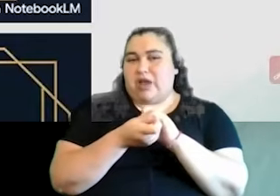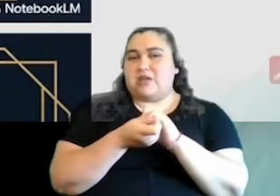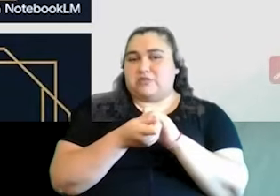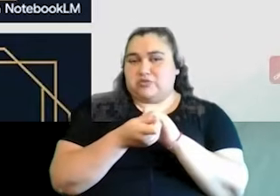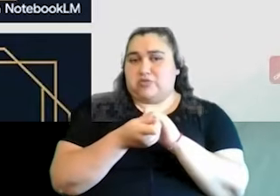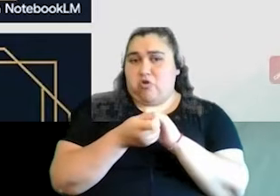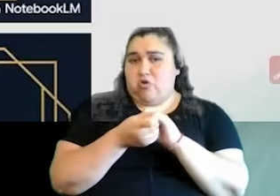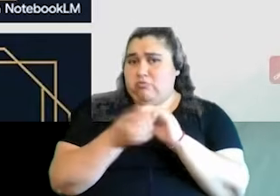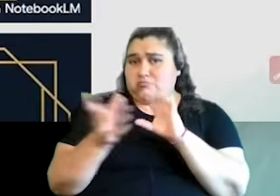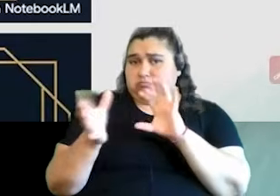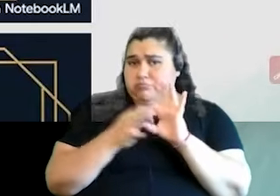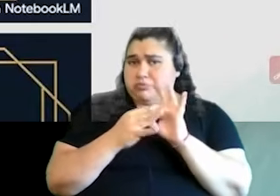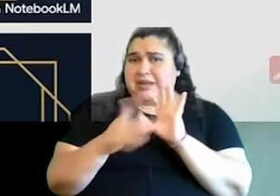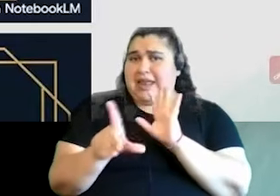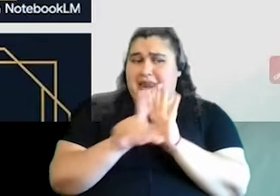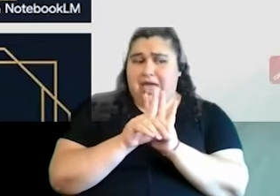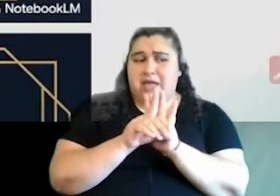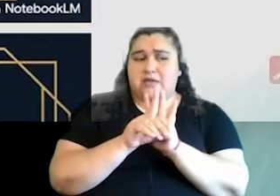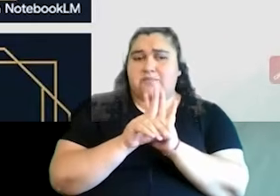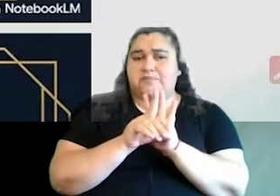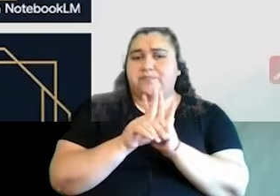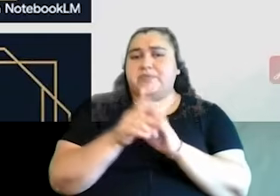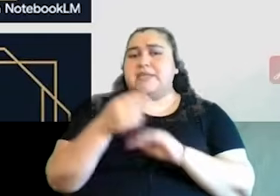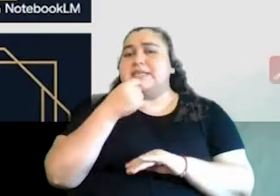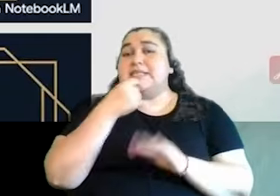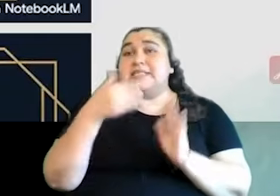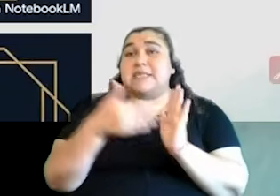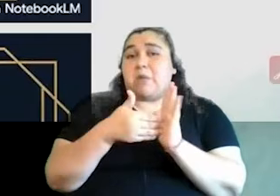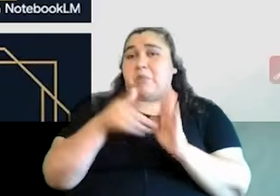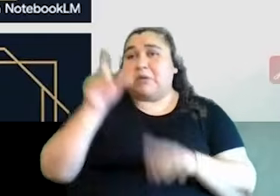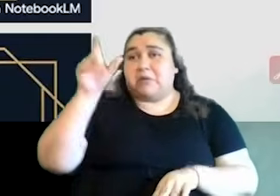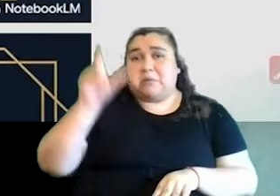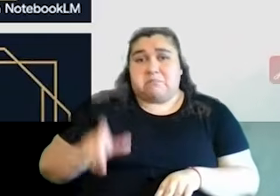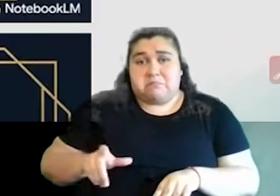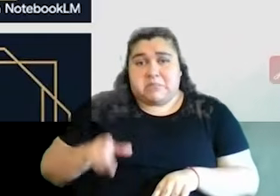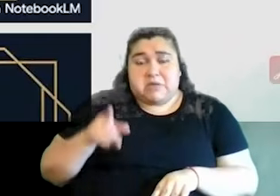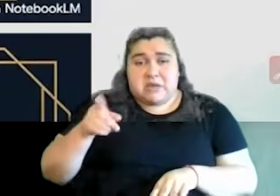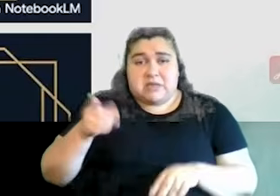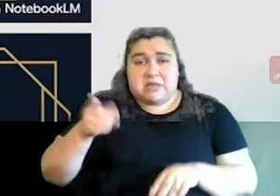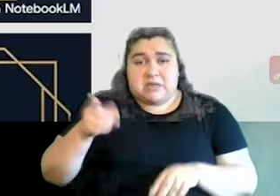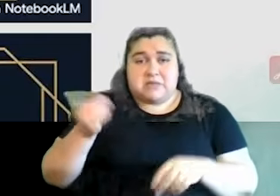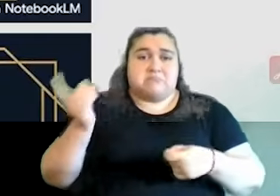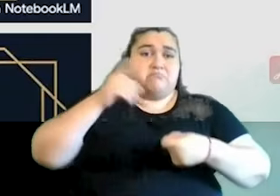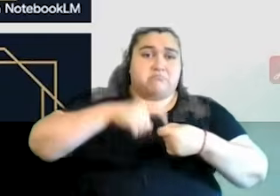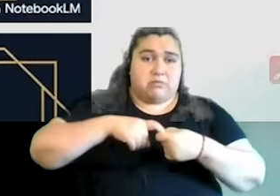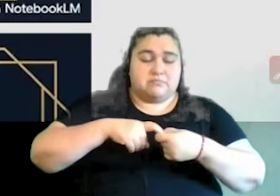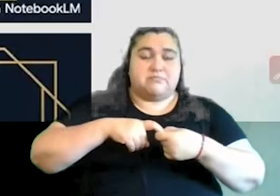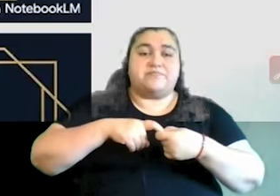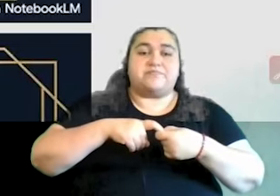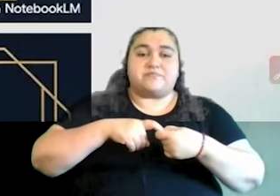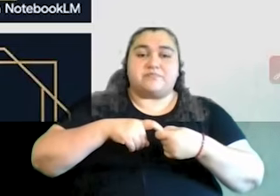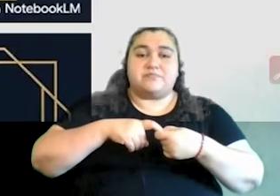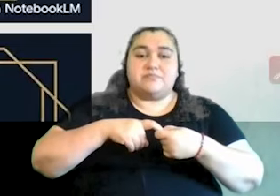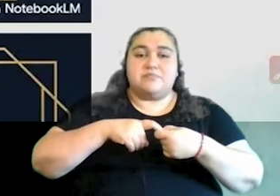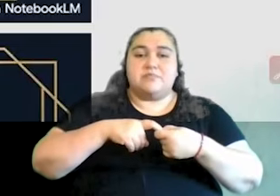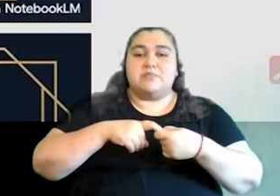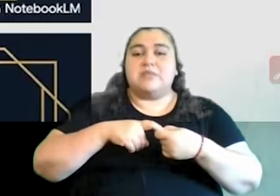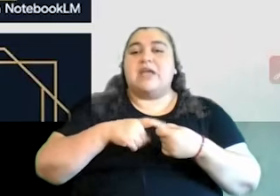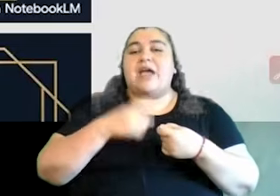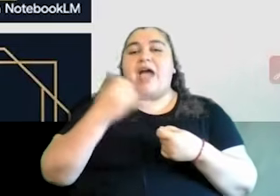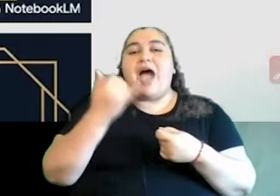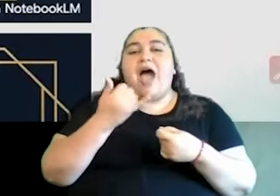ley y que establece que en el caso del contribuyente que ingrese al régimen simplificado, donde la determinación de la liquidación